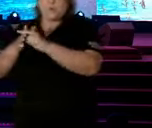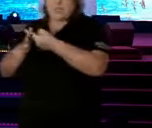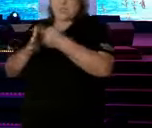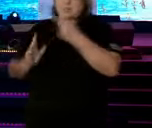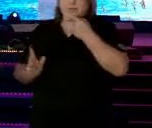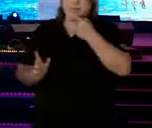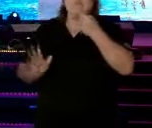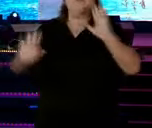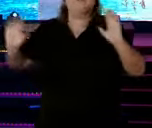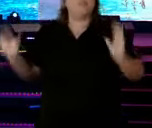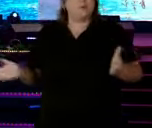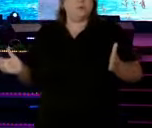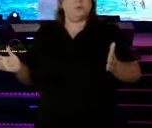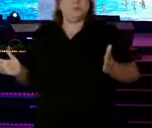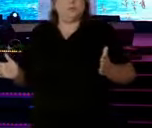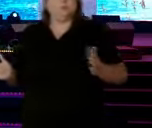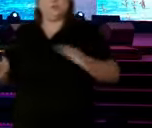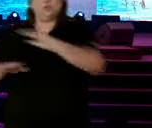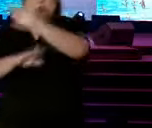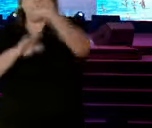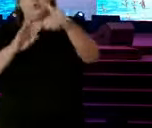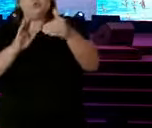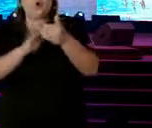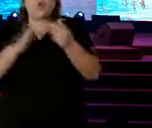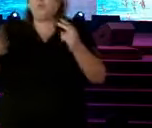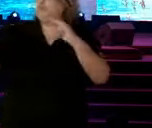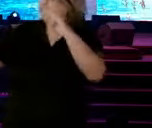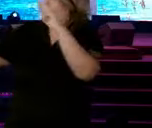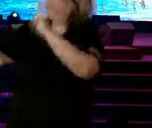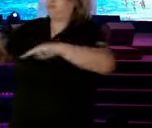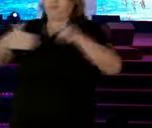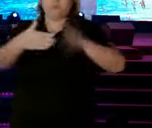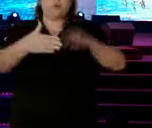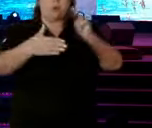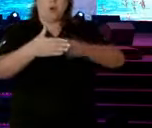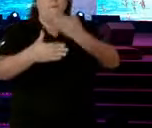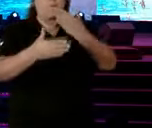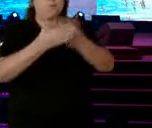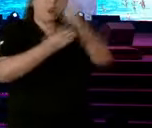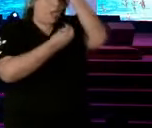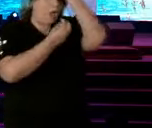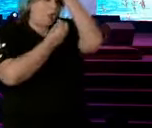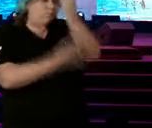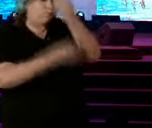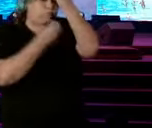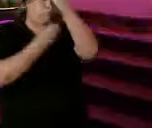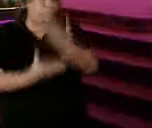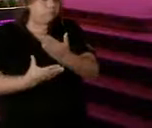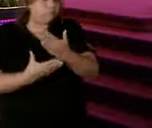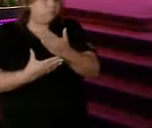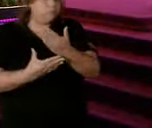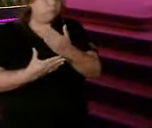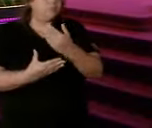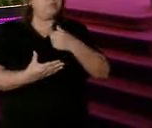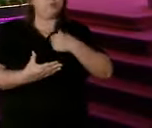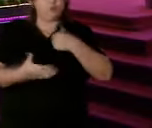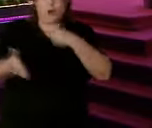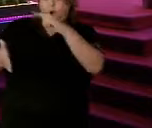la redundancia, es que todo lo que acabo de leer son buenas noticias. Lo que acabo de leer